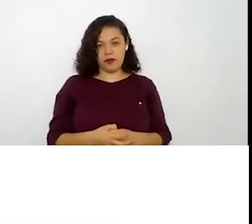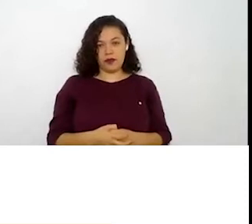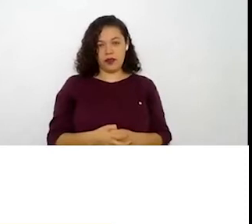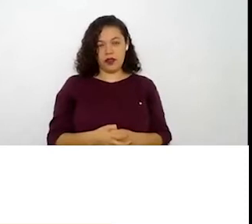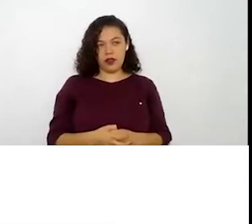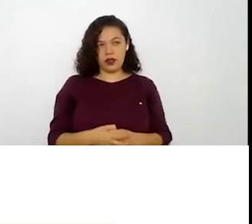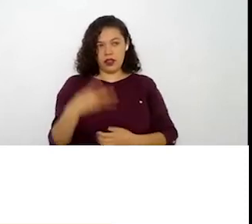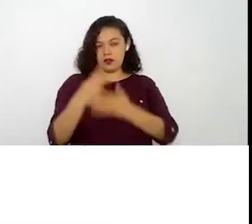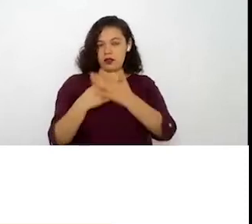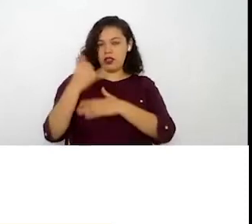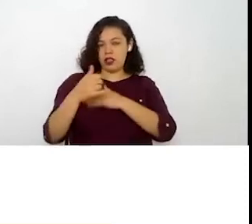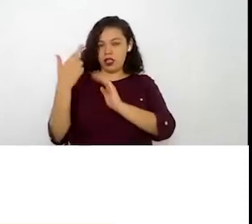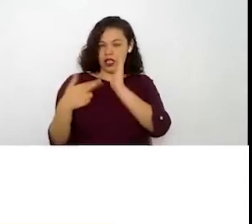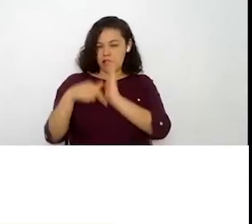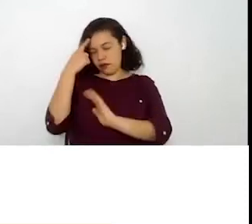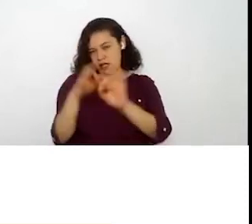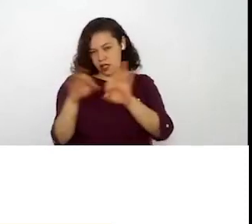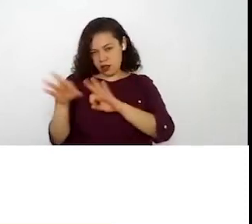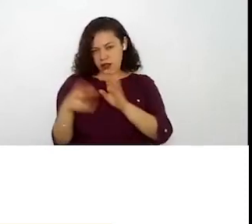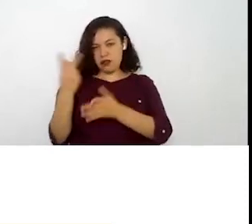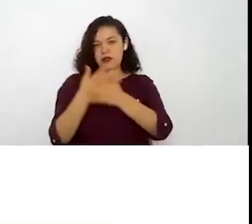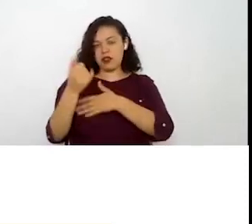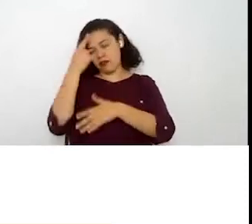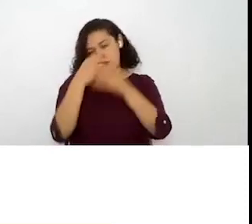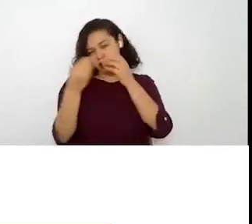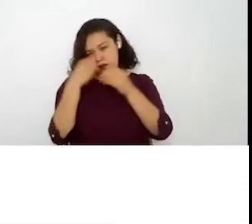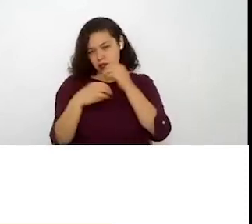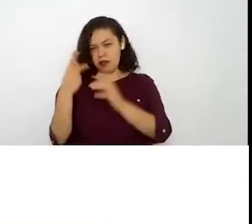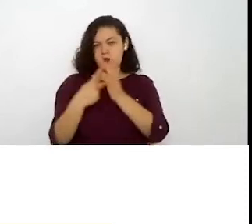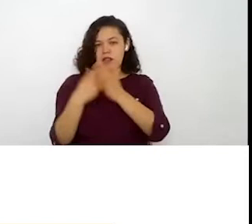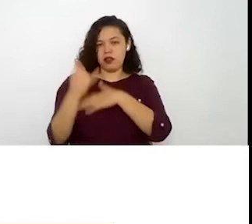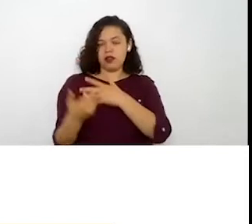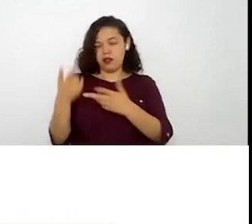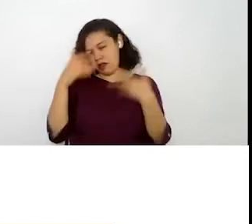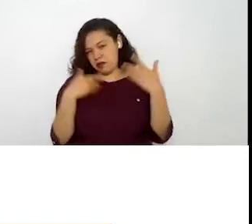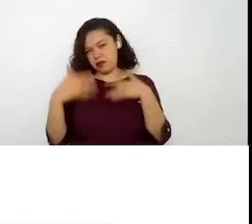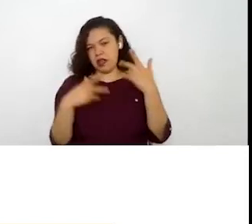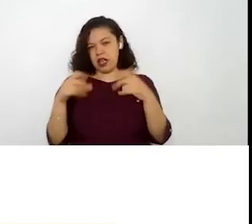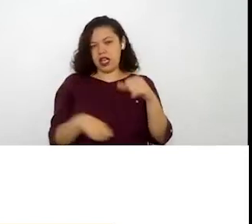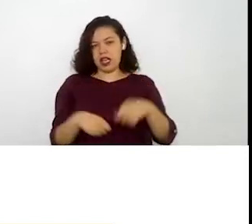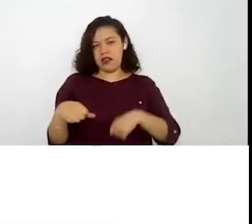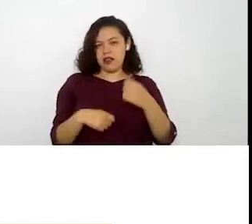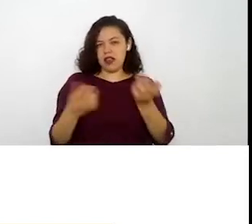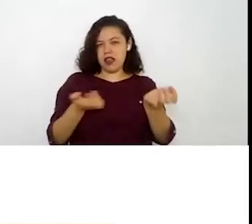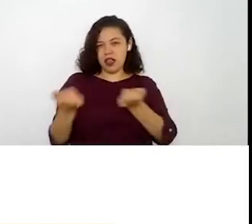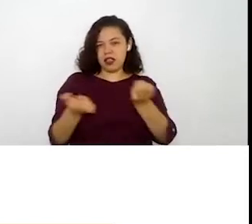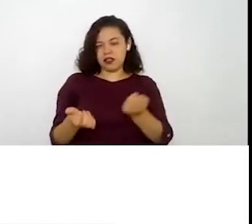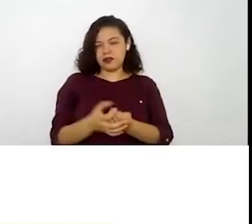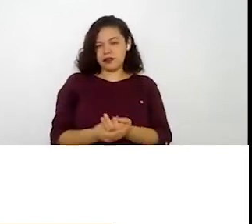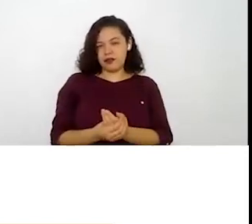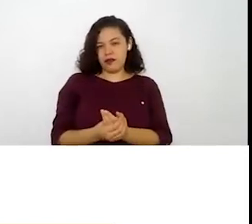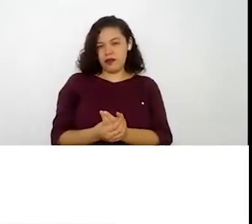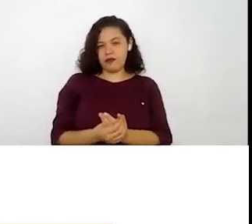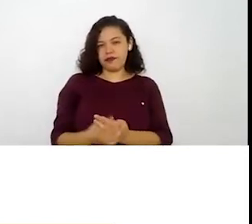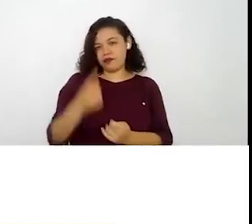de talleres para el trabajo proyecto de comedor proyecto de recreación de actividad física esto para nosotros